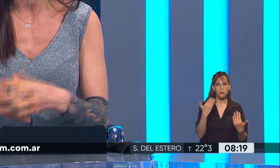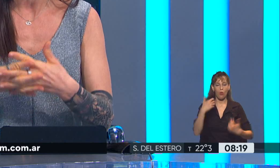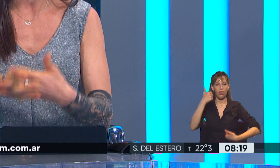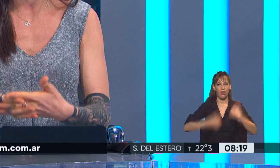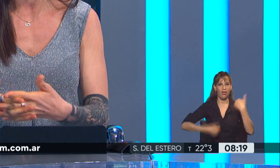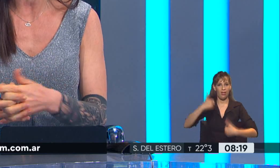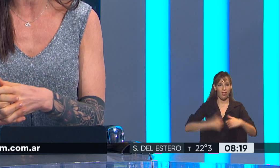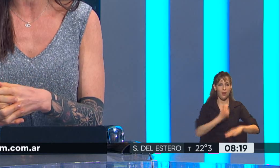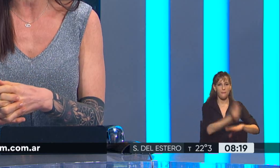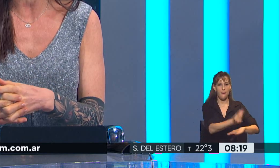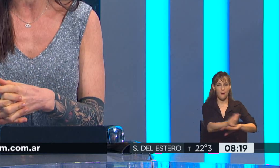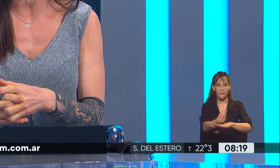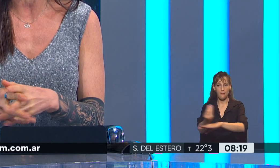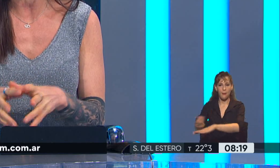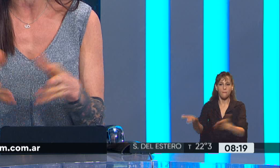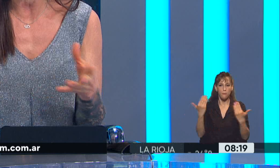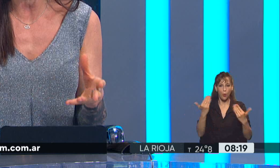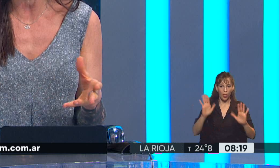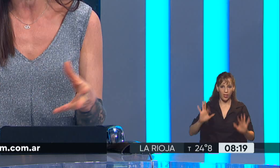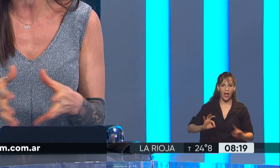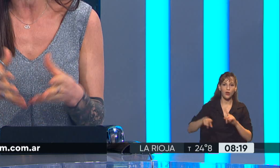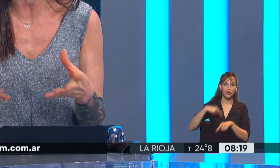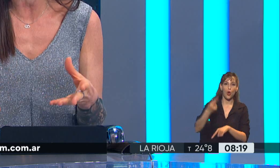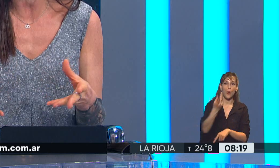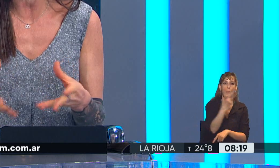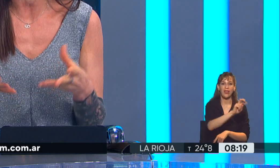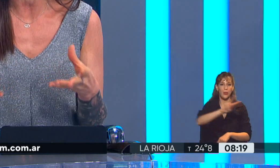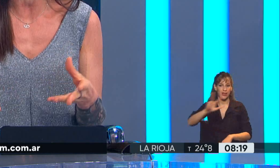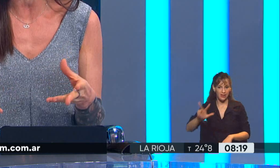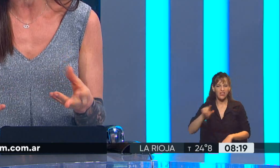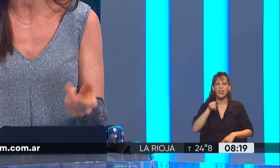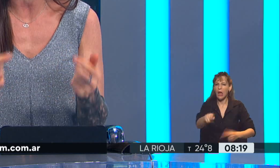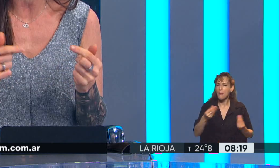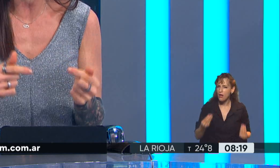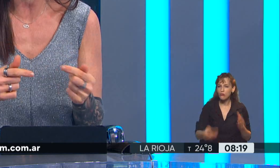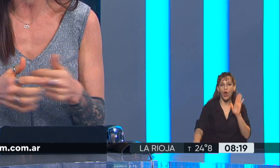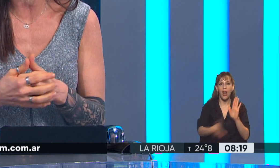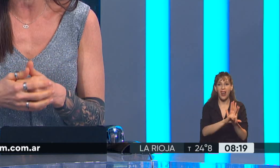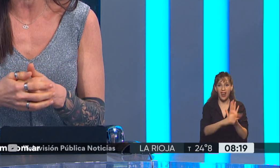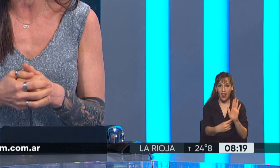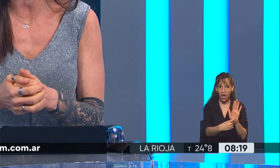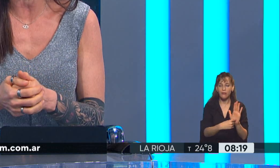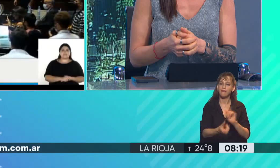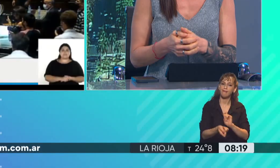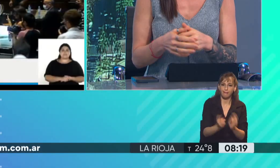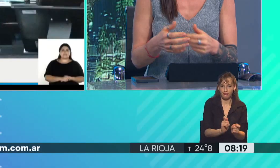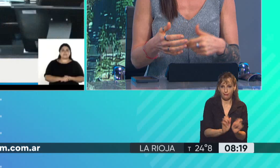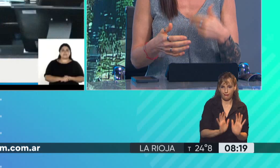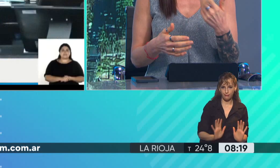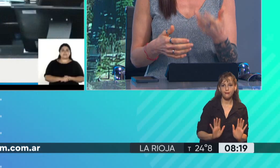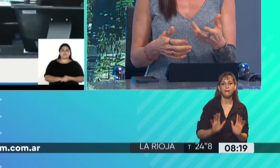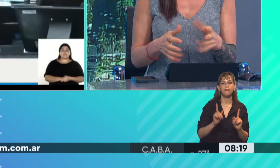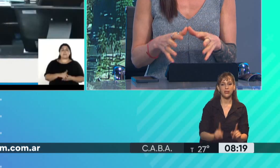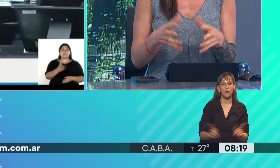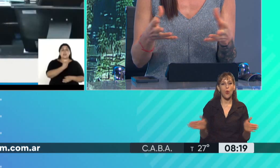para un nuevo mandato en el 2023 qué es lo que pasó se modificó la ley vidal desde el pro desde juntos por el cambio